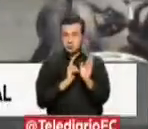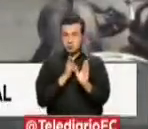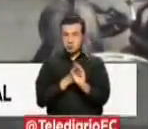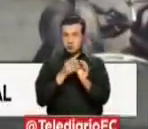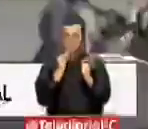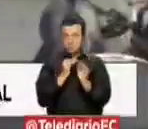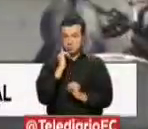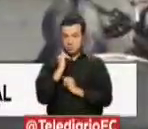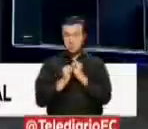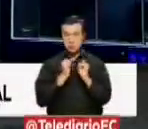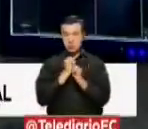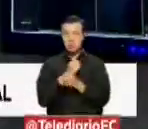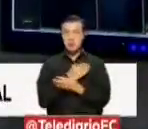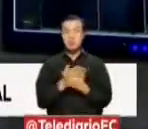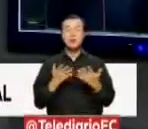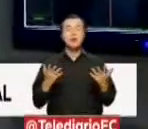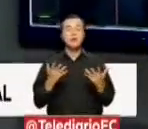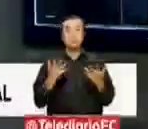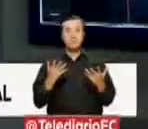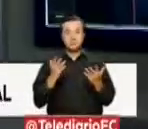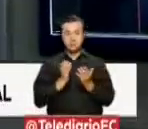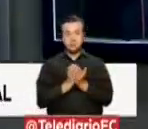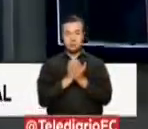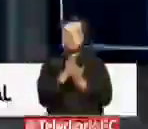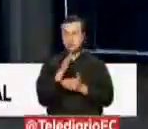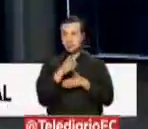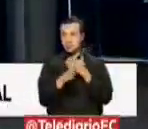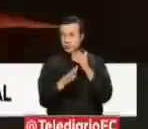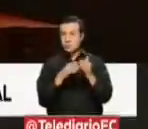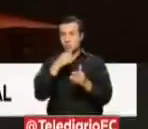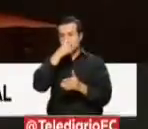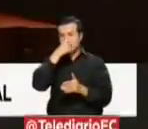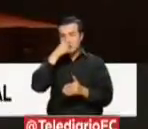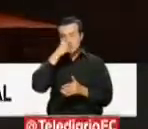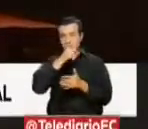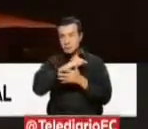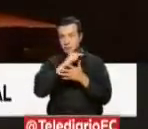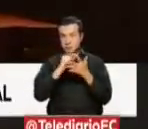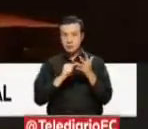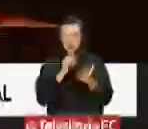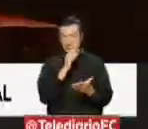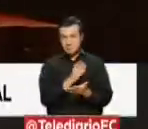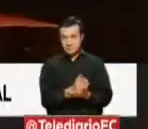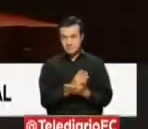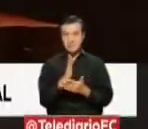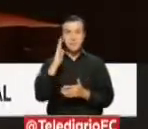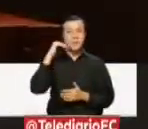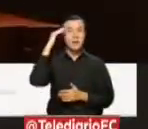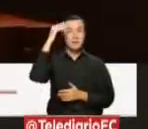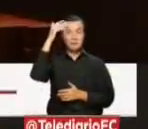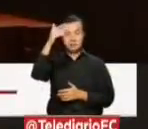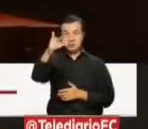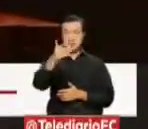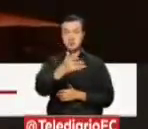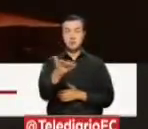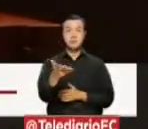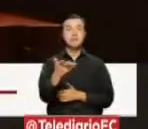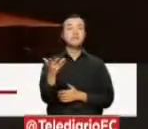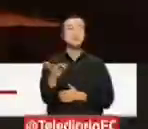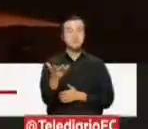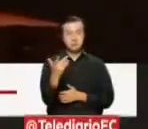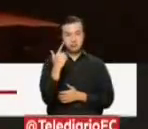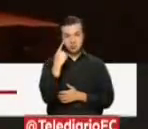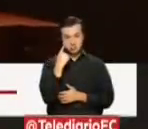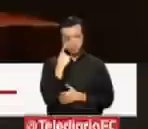maniobras internacionales, combatirá la pesca ilegal y el narcotráfico. A futuro, próximo, queremos desarrollar una